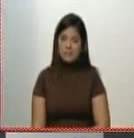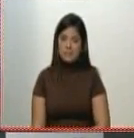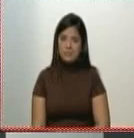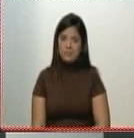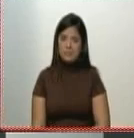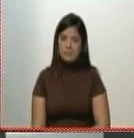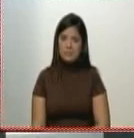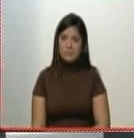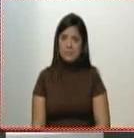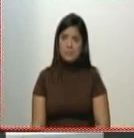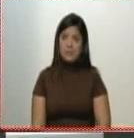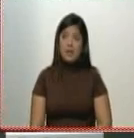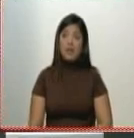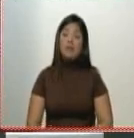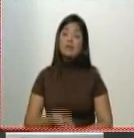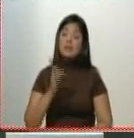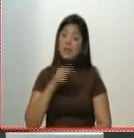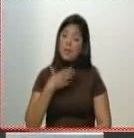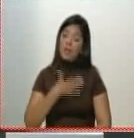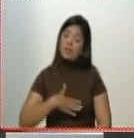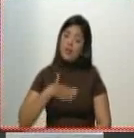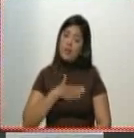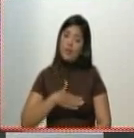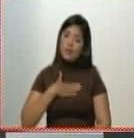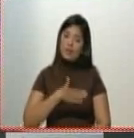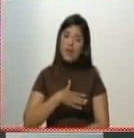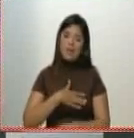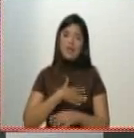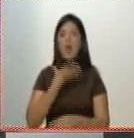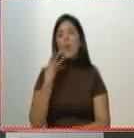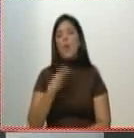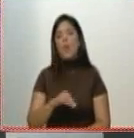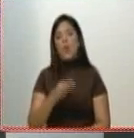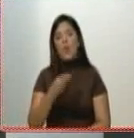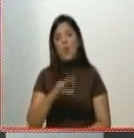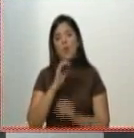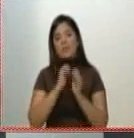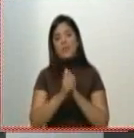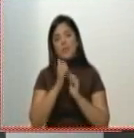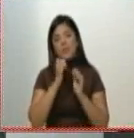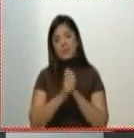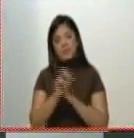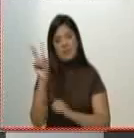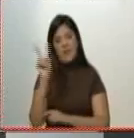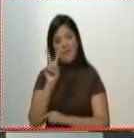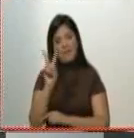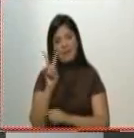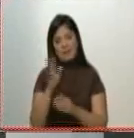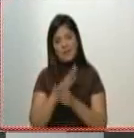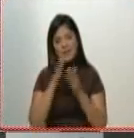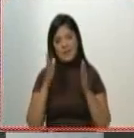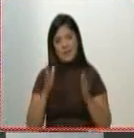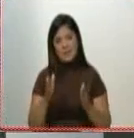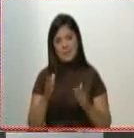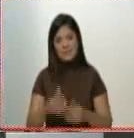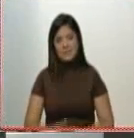Y el disfrutar de los jóvenes atletas venezolanos.